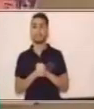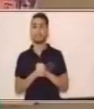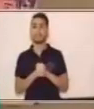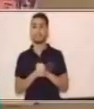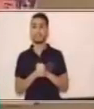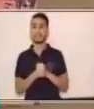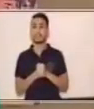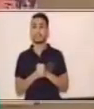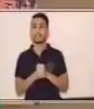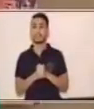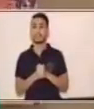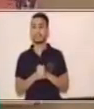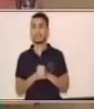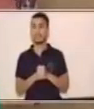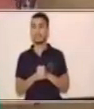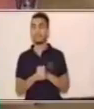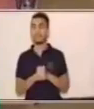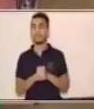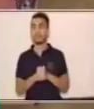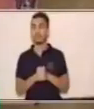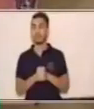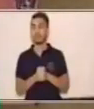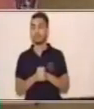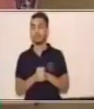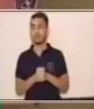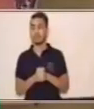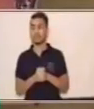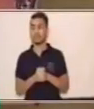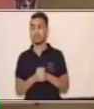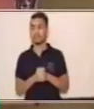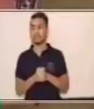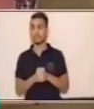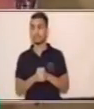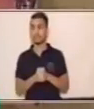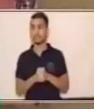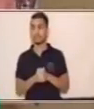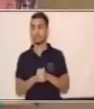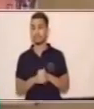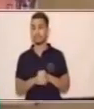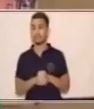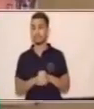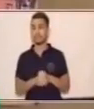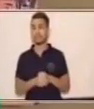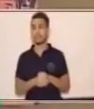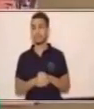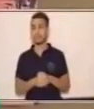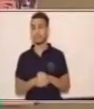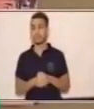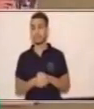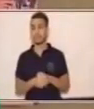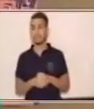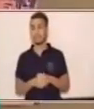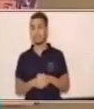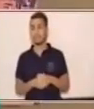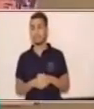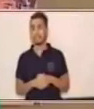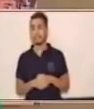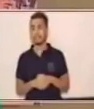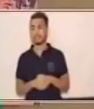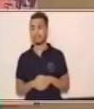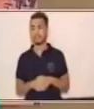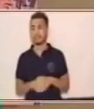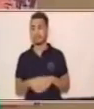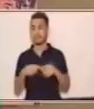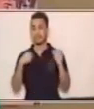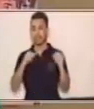me encantan las sorpresas. Muy bien, entonces vamos a colocar por acá nuestra